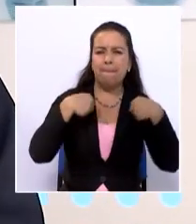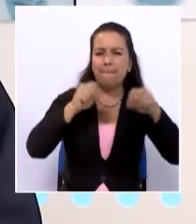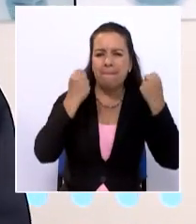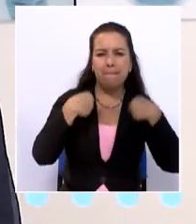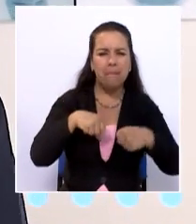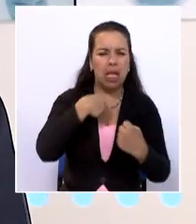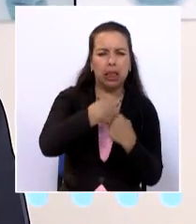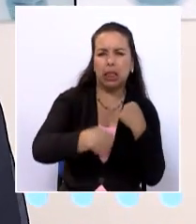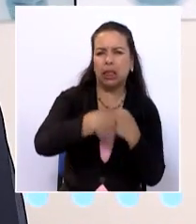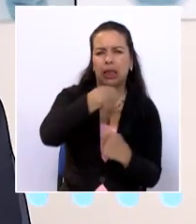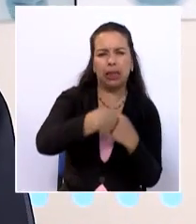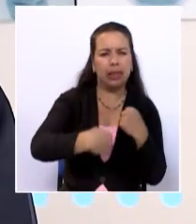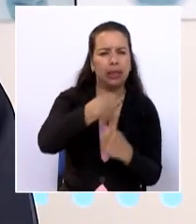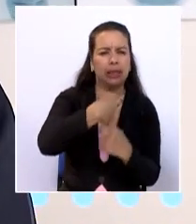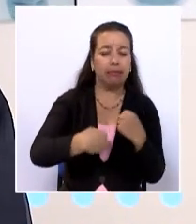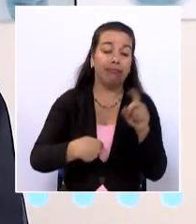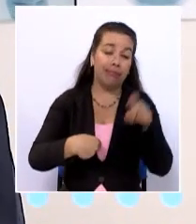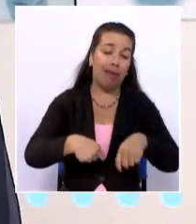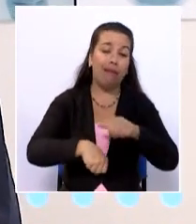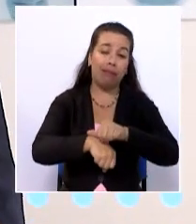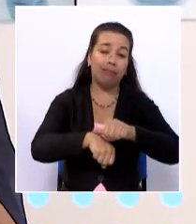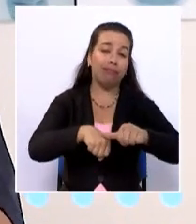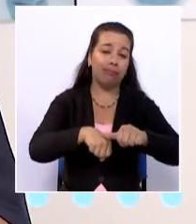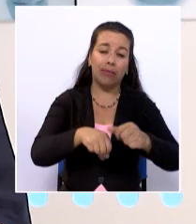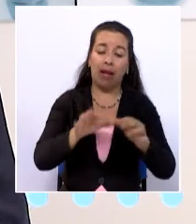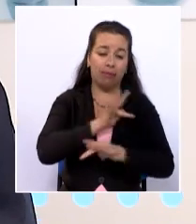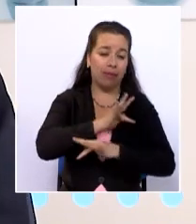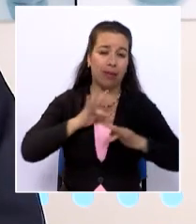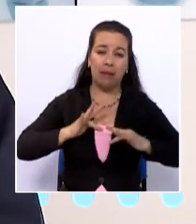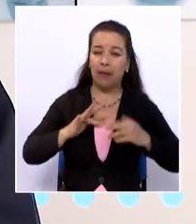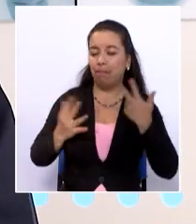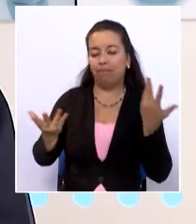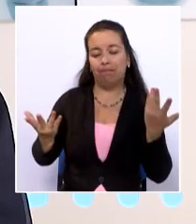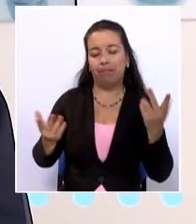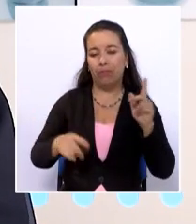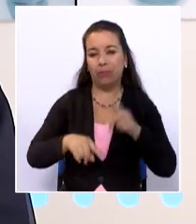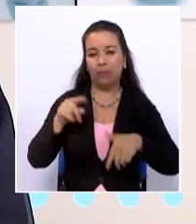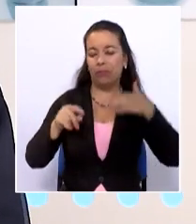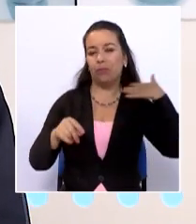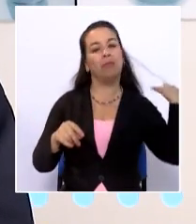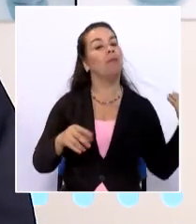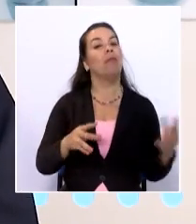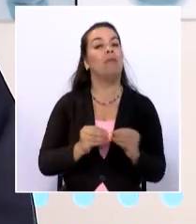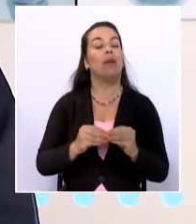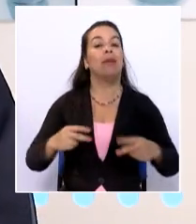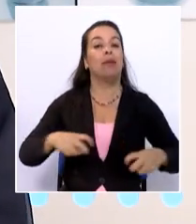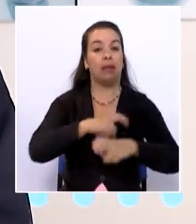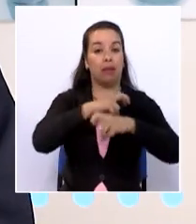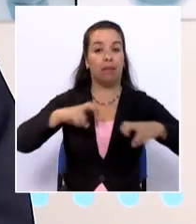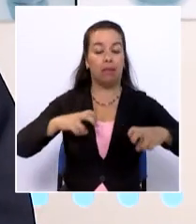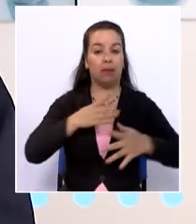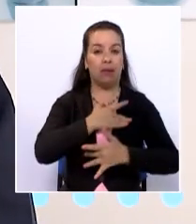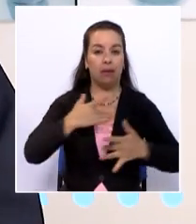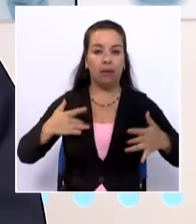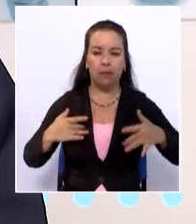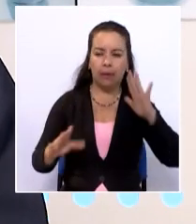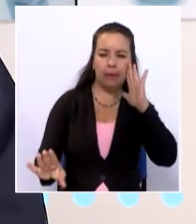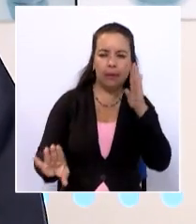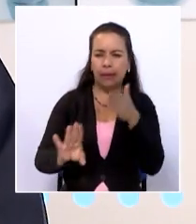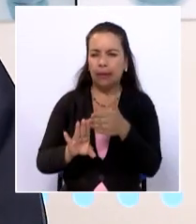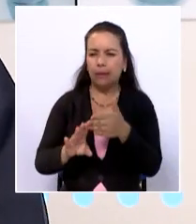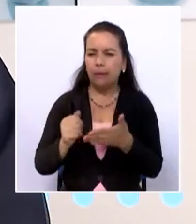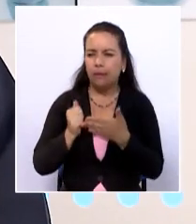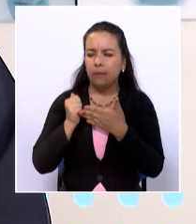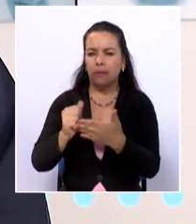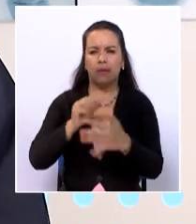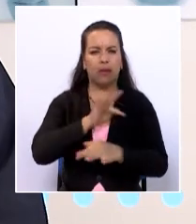desgastados tenemos que recurrir al procedimiento quirúrgico fuera de esto a través del parque de la salud venimos apuntándole bastante